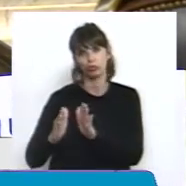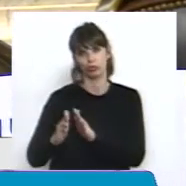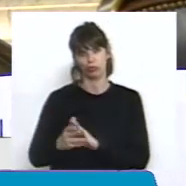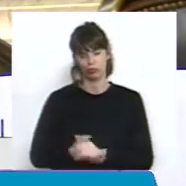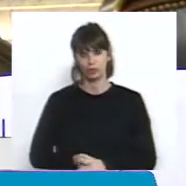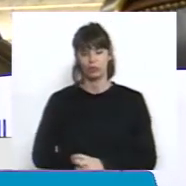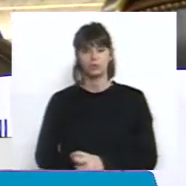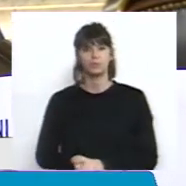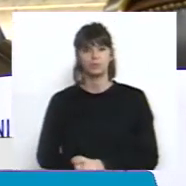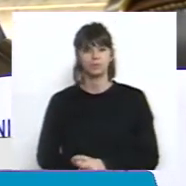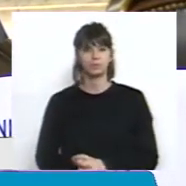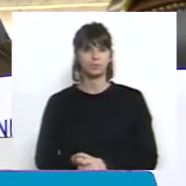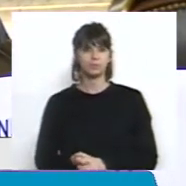más.